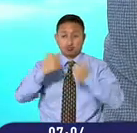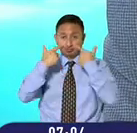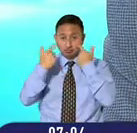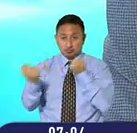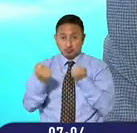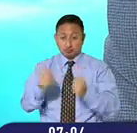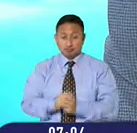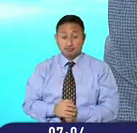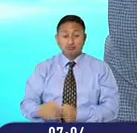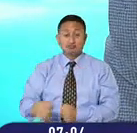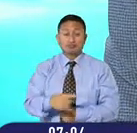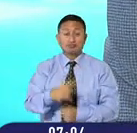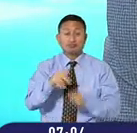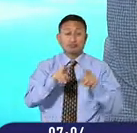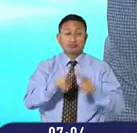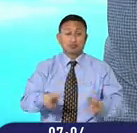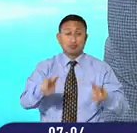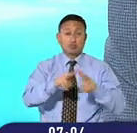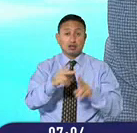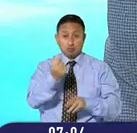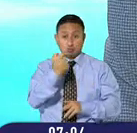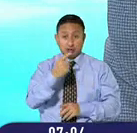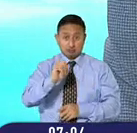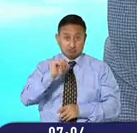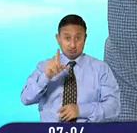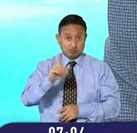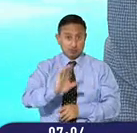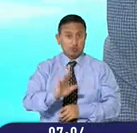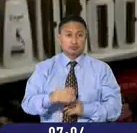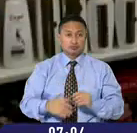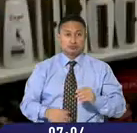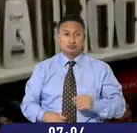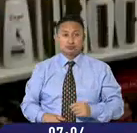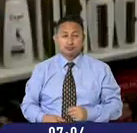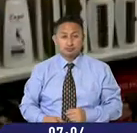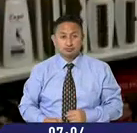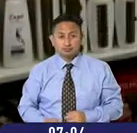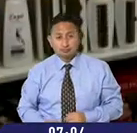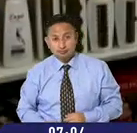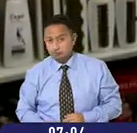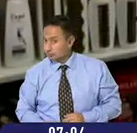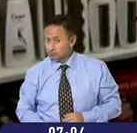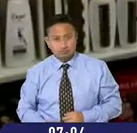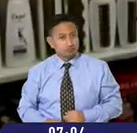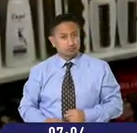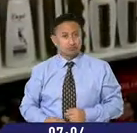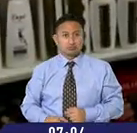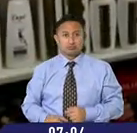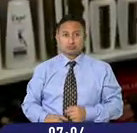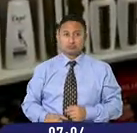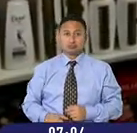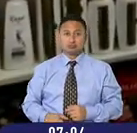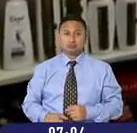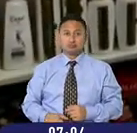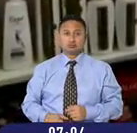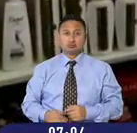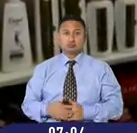la especulación de los precios de las medicinas. Veamos. Miren, tres tabletas.